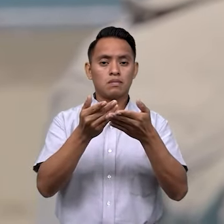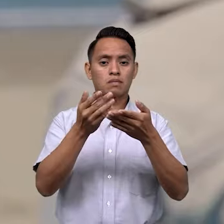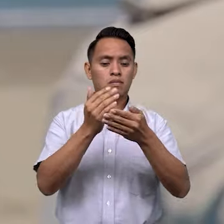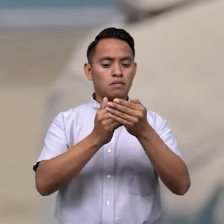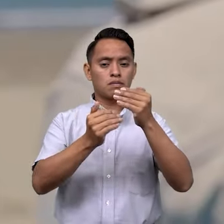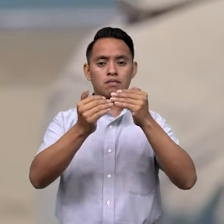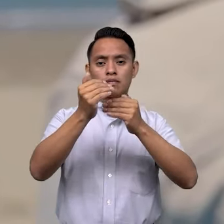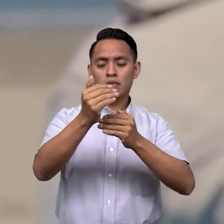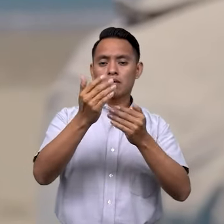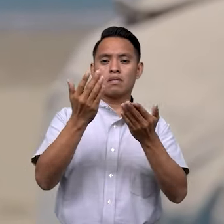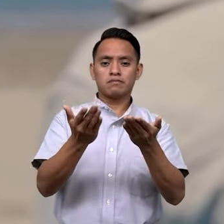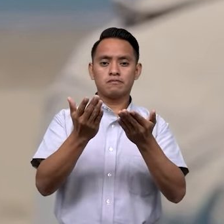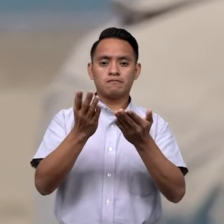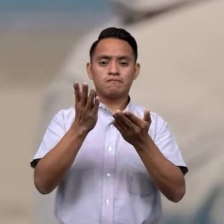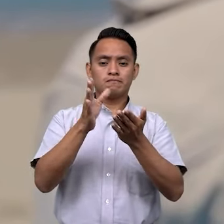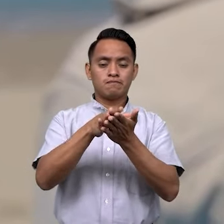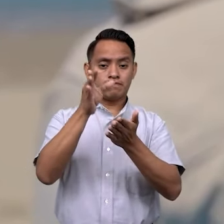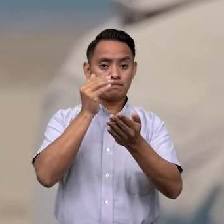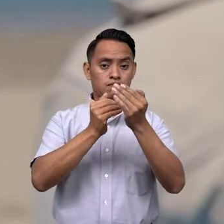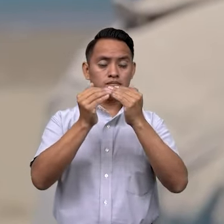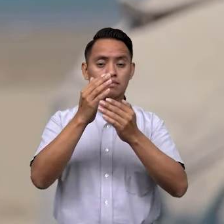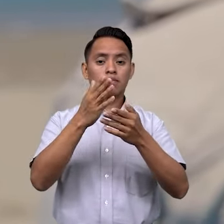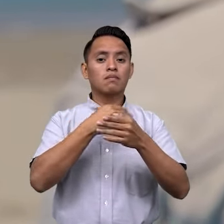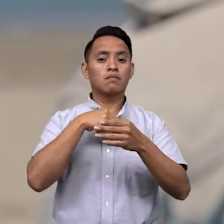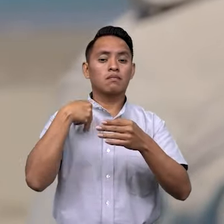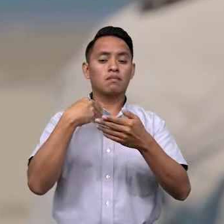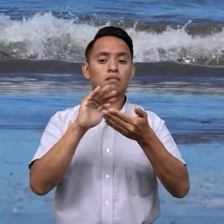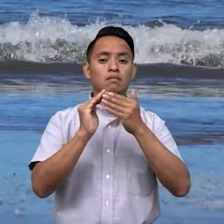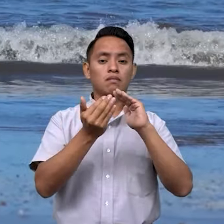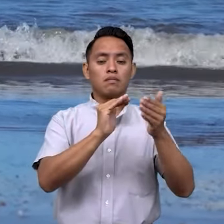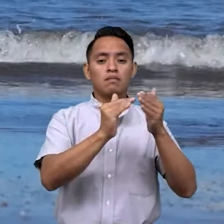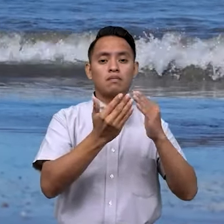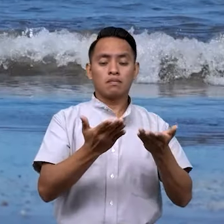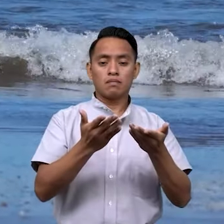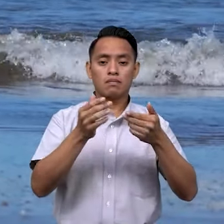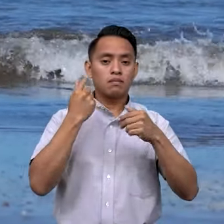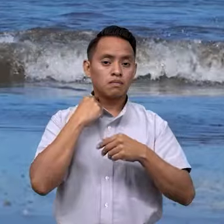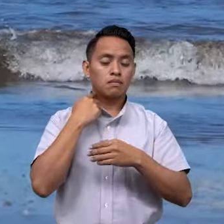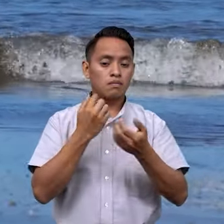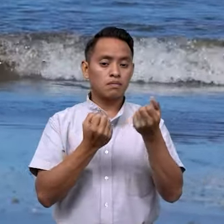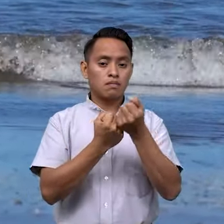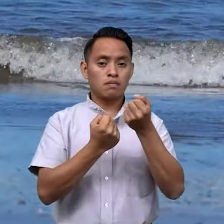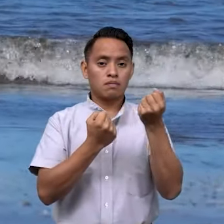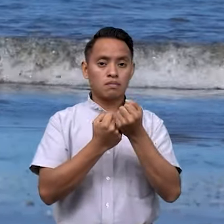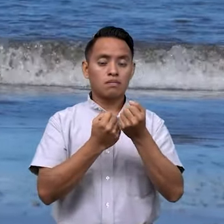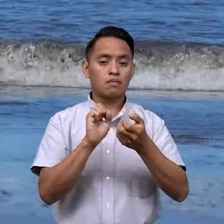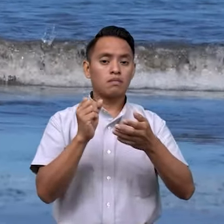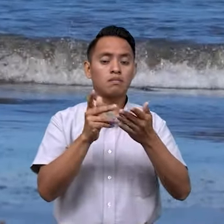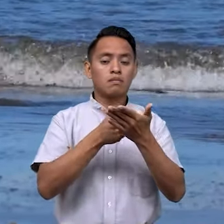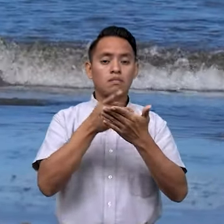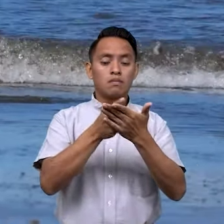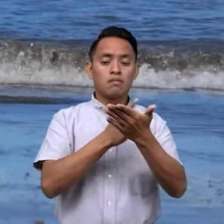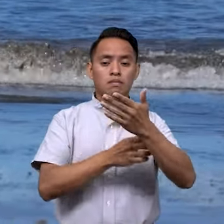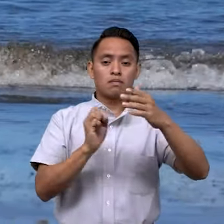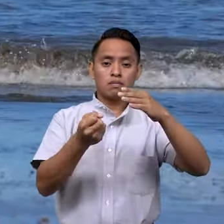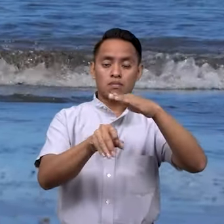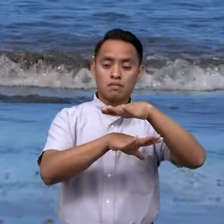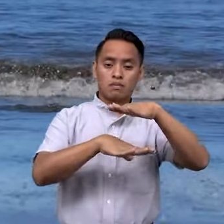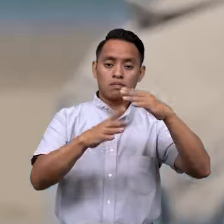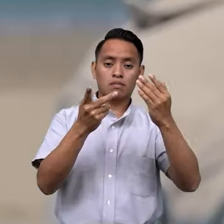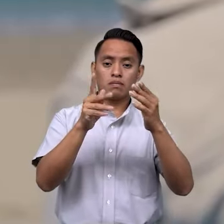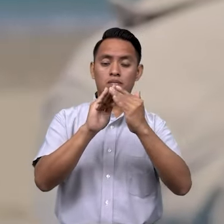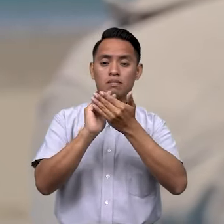más nuestras expectativas, ya que como miembros de la comunidad siempre hemos estado apoyando los proyectos sociales, los proyectos comunitarios, y